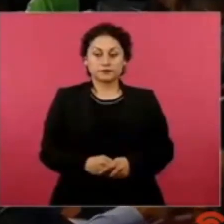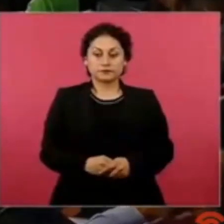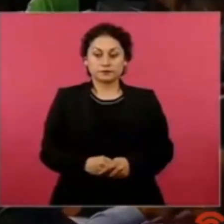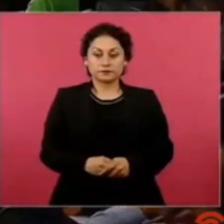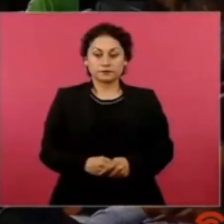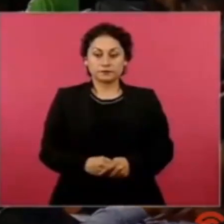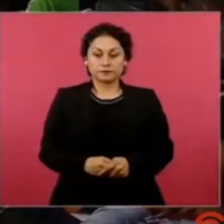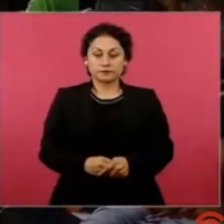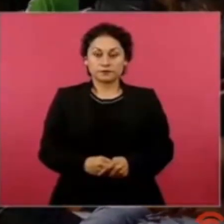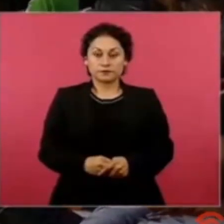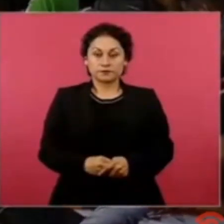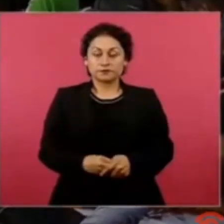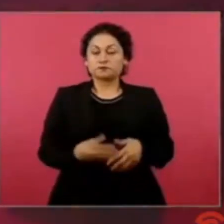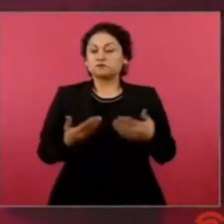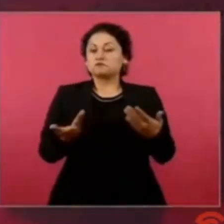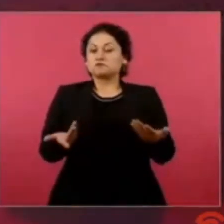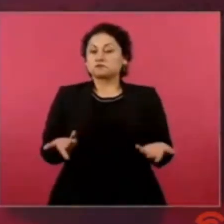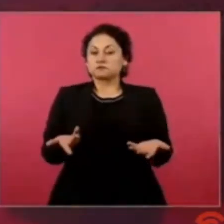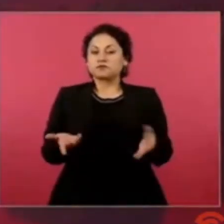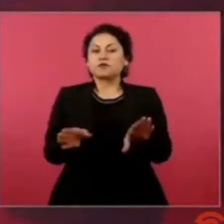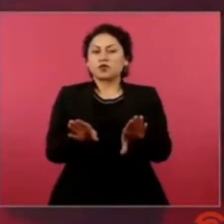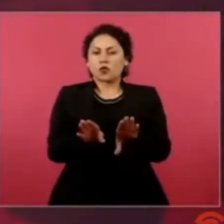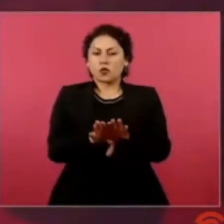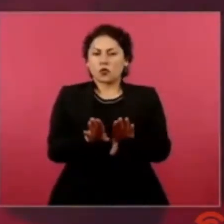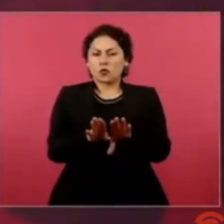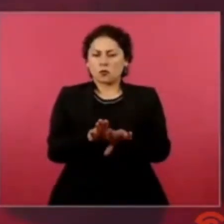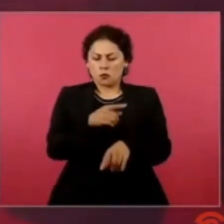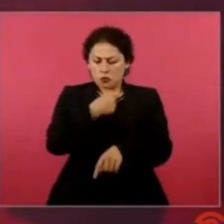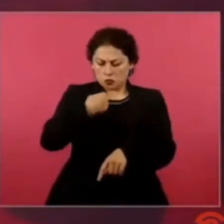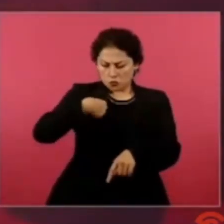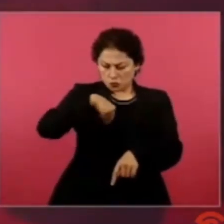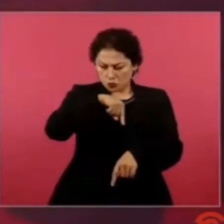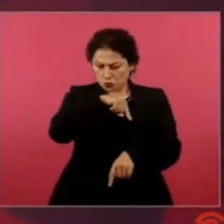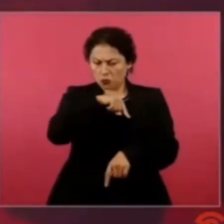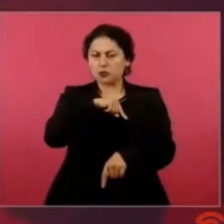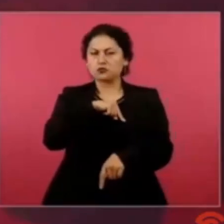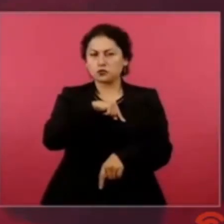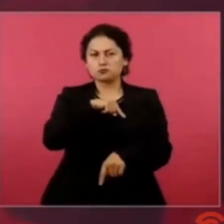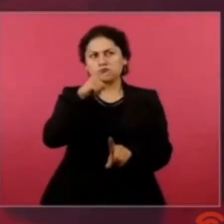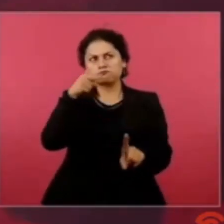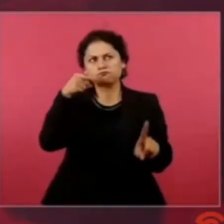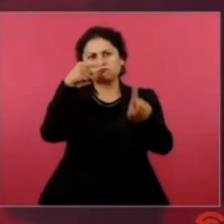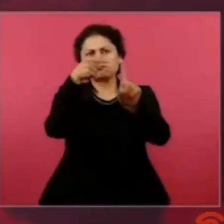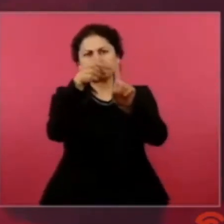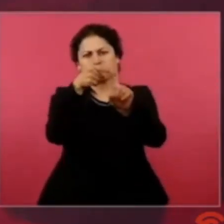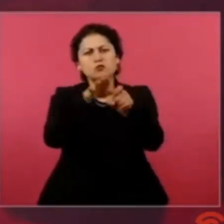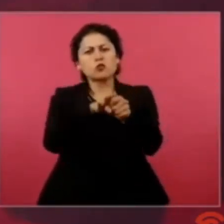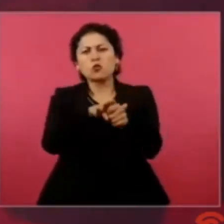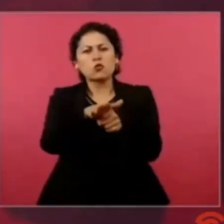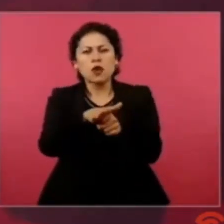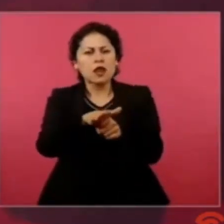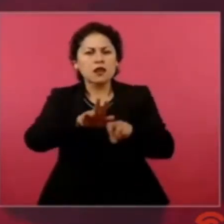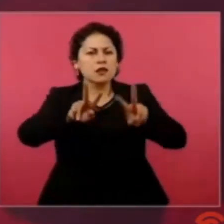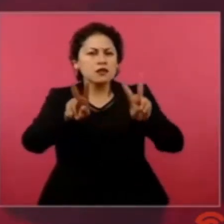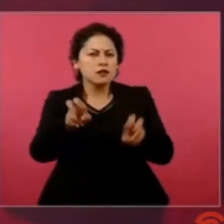como nosotros hemos llevado a cabo una política en favor del pueblo,